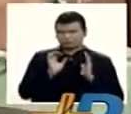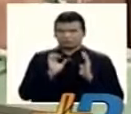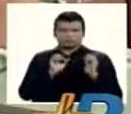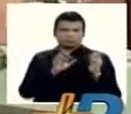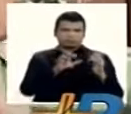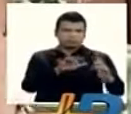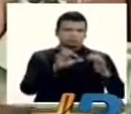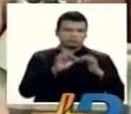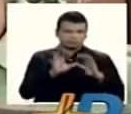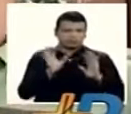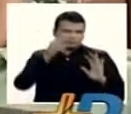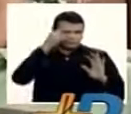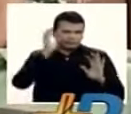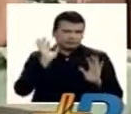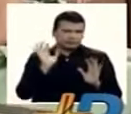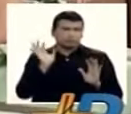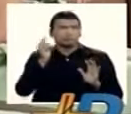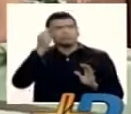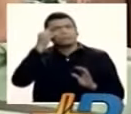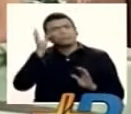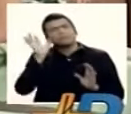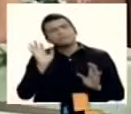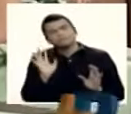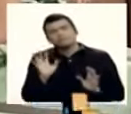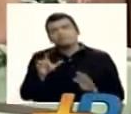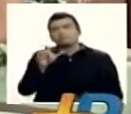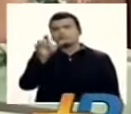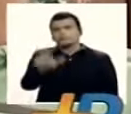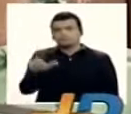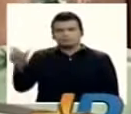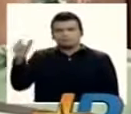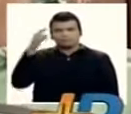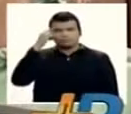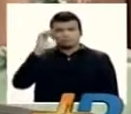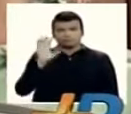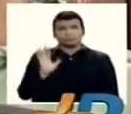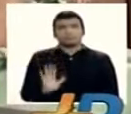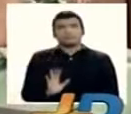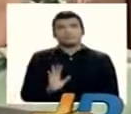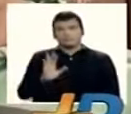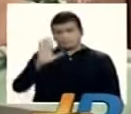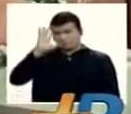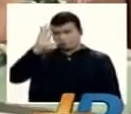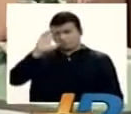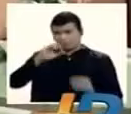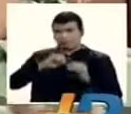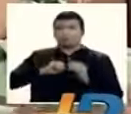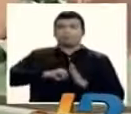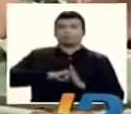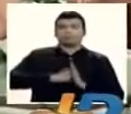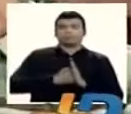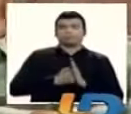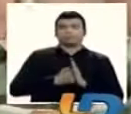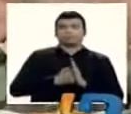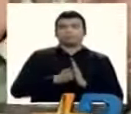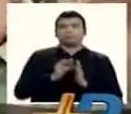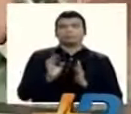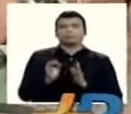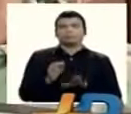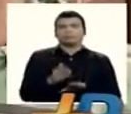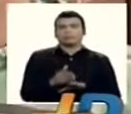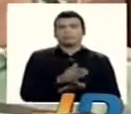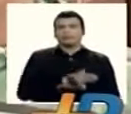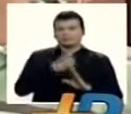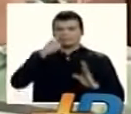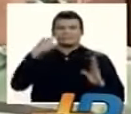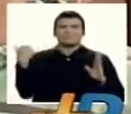esperar, sin ser admisible, que quien va a declarar el cese unilateral del fuego hiciera una escalada